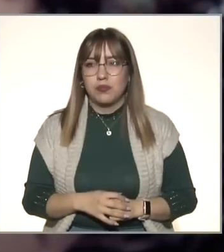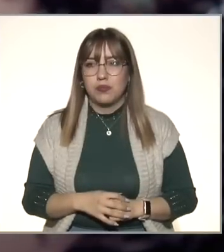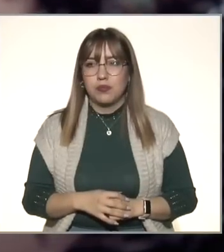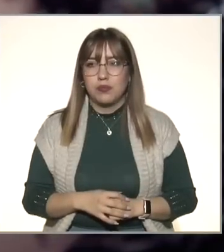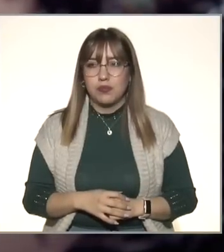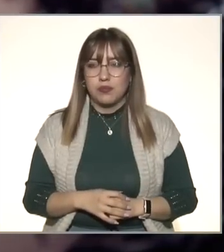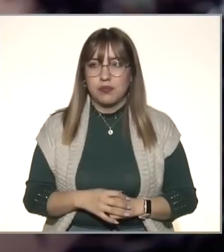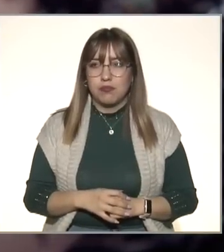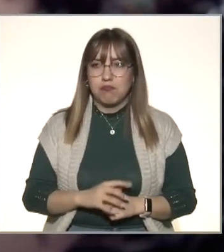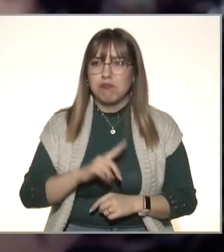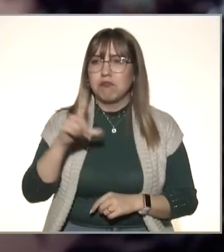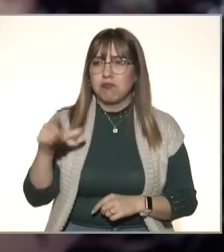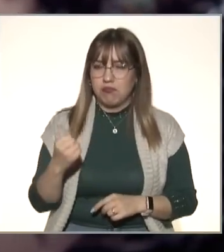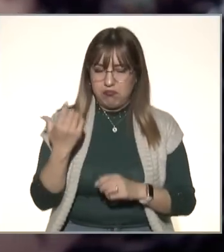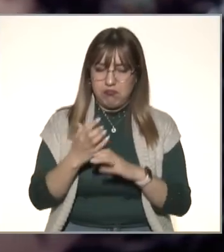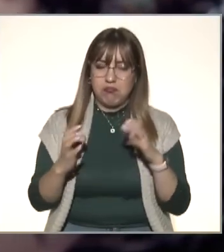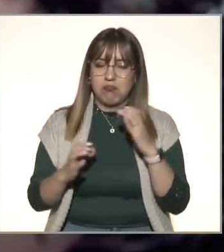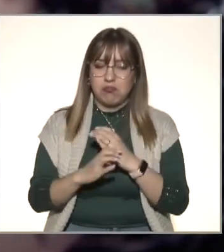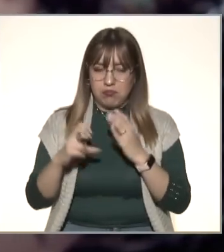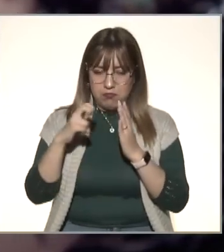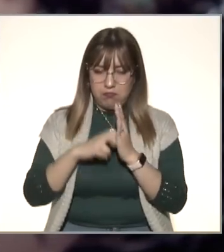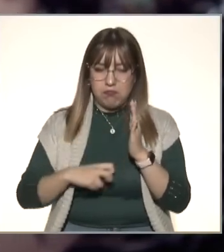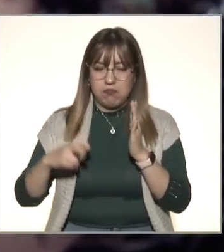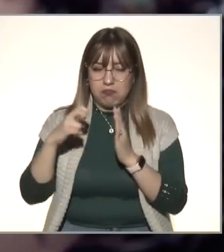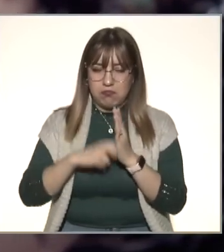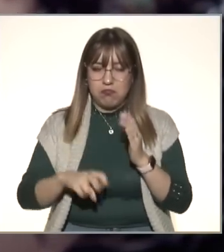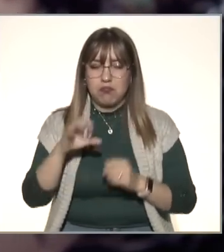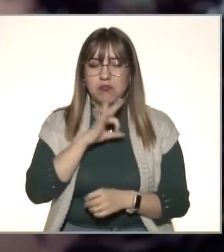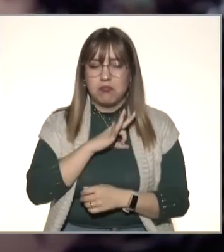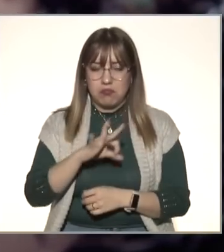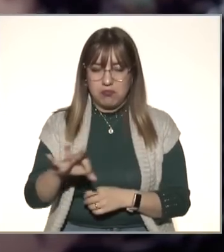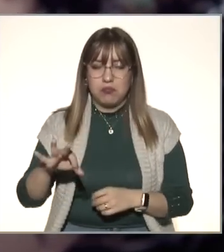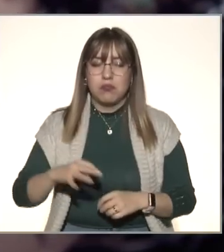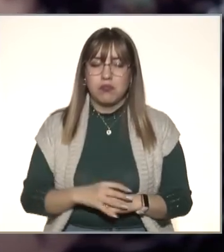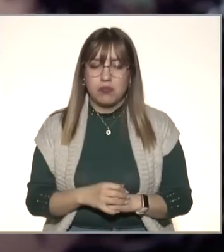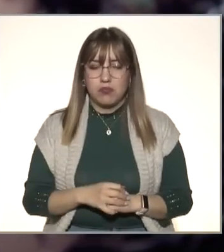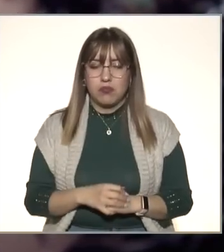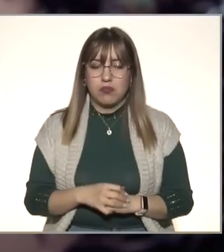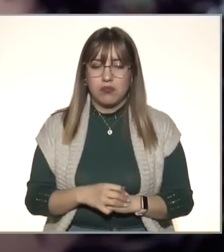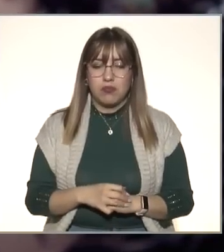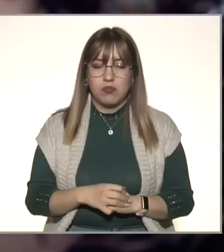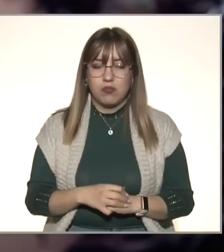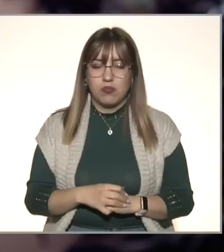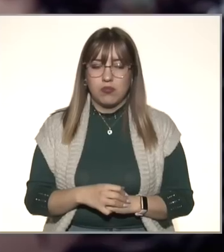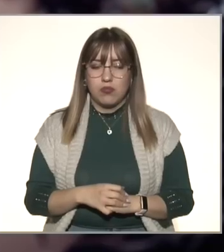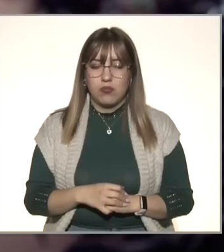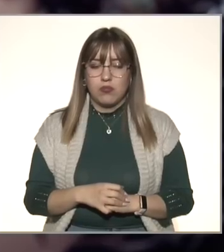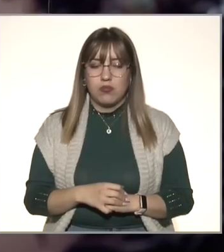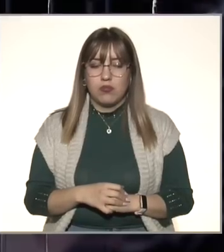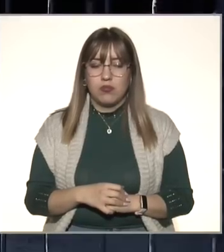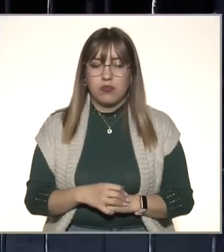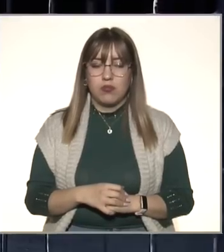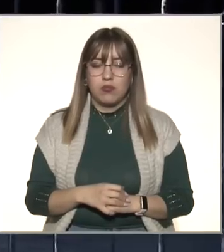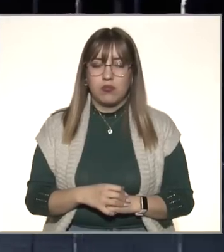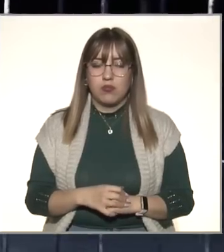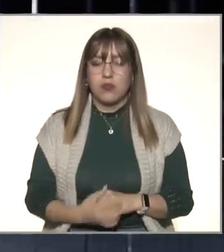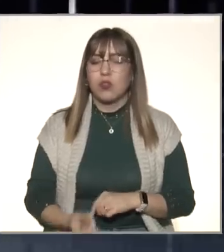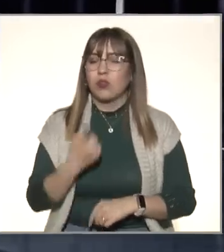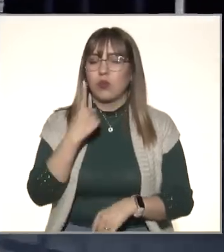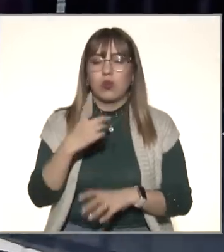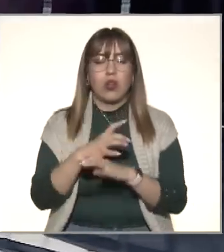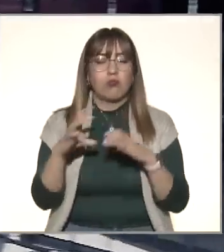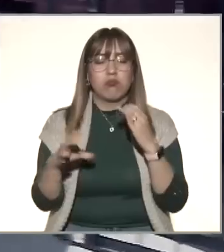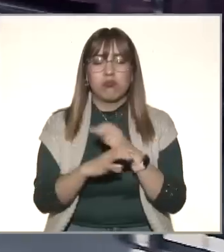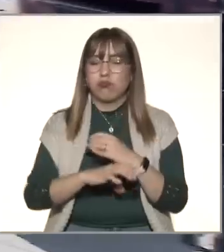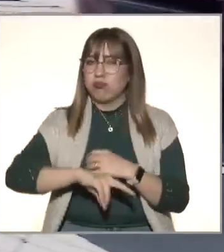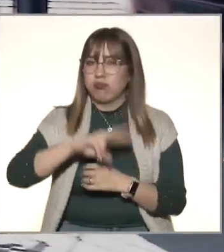es transformable siempre y cuando fuera un totalizador. Y el único elemento totalizador que tenemos